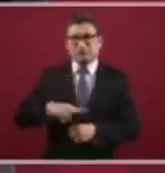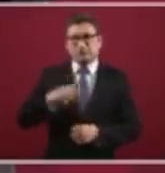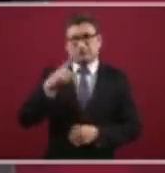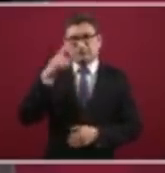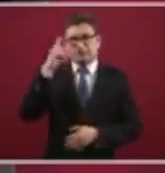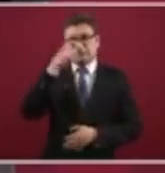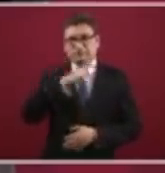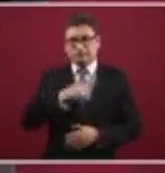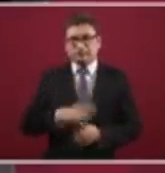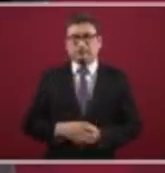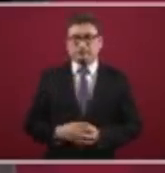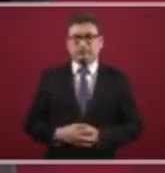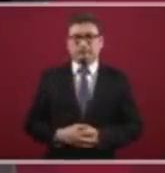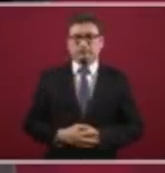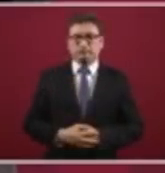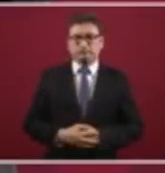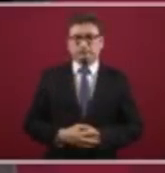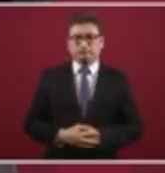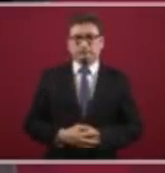sí